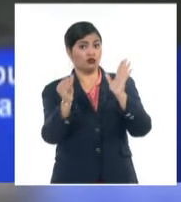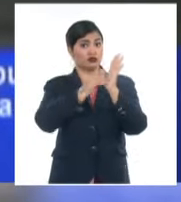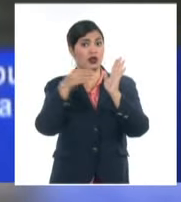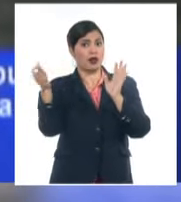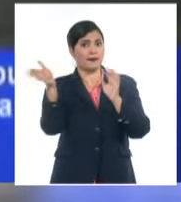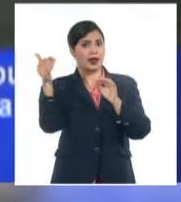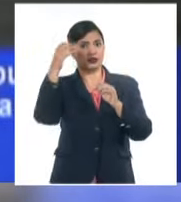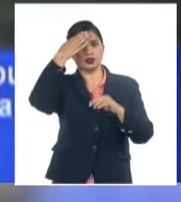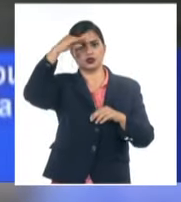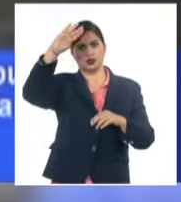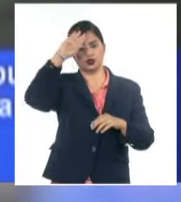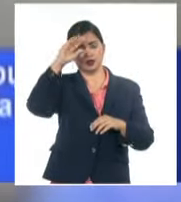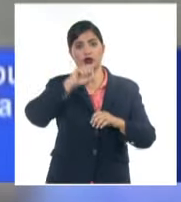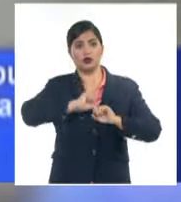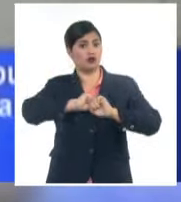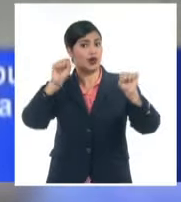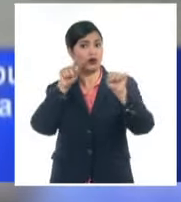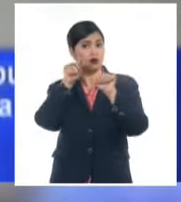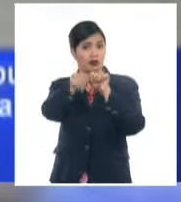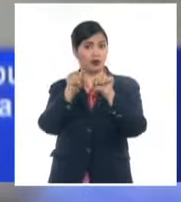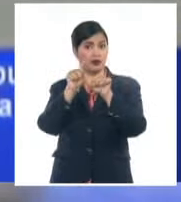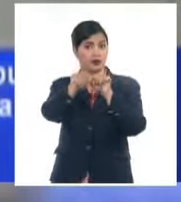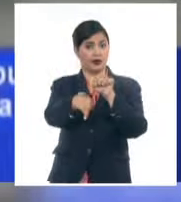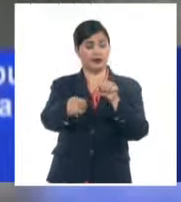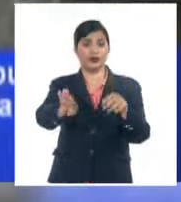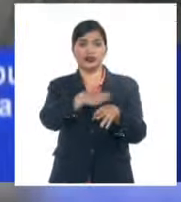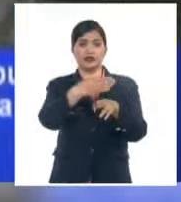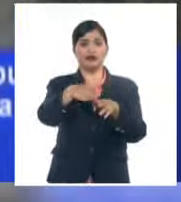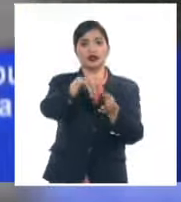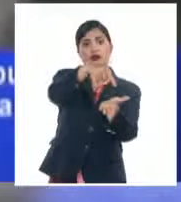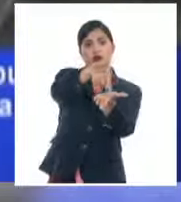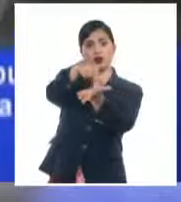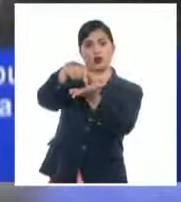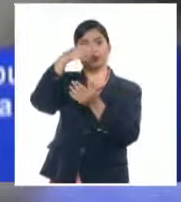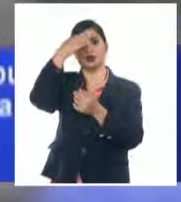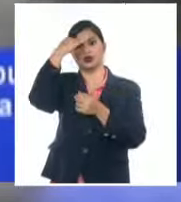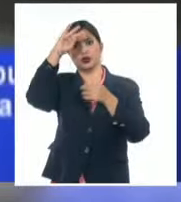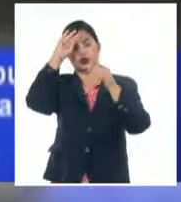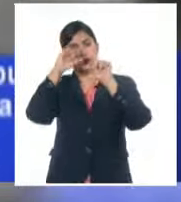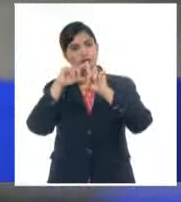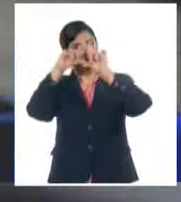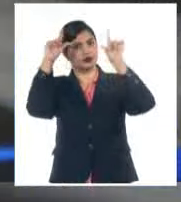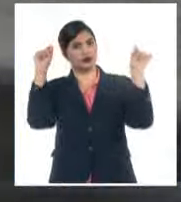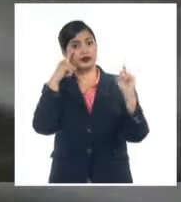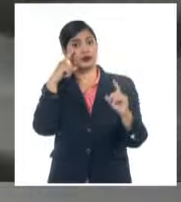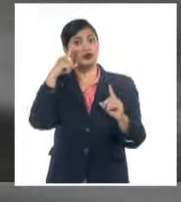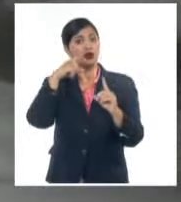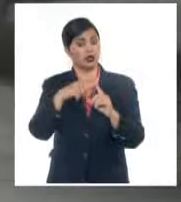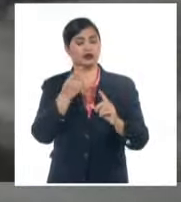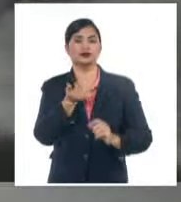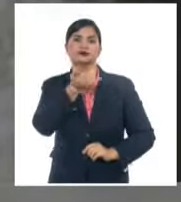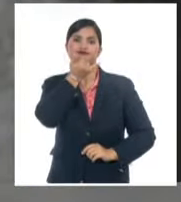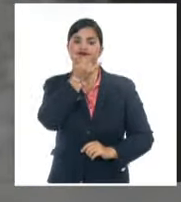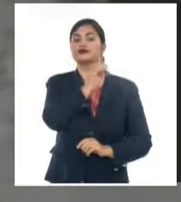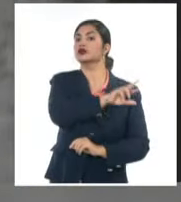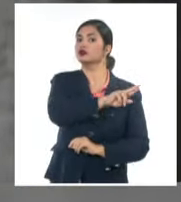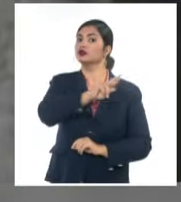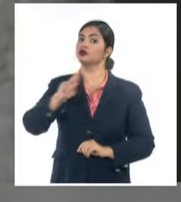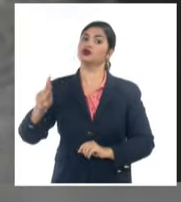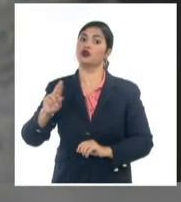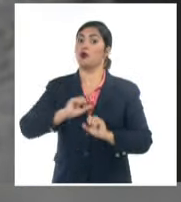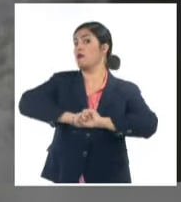Somoza atacaron a aeropuertos en diferentes puntos del país. El objetivo, destruir los pocos aviones de combate con que contaba